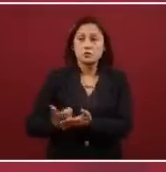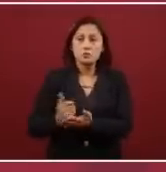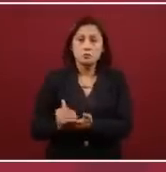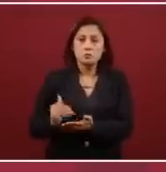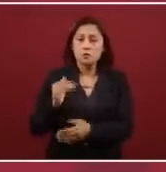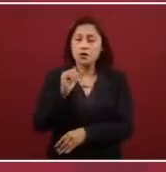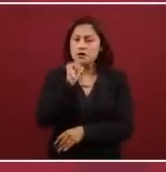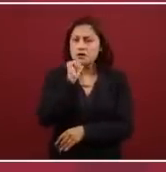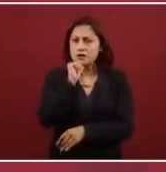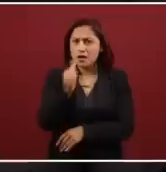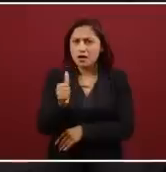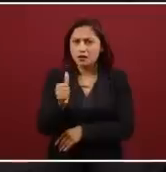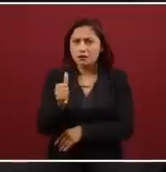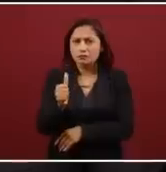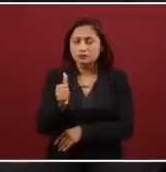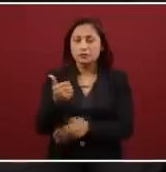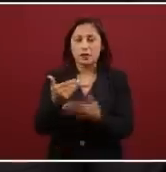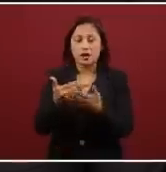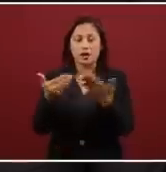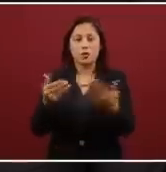aumentó este año.